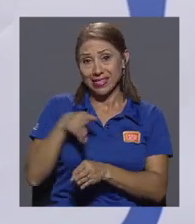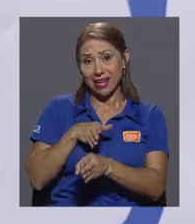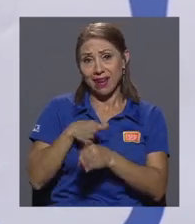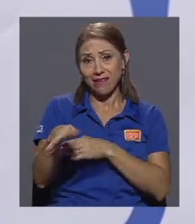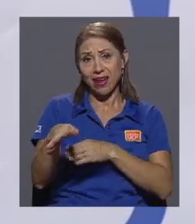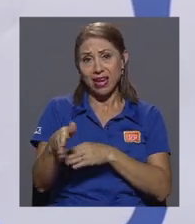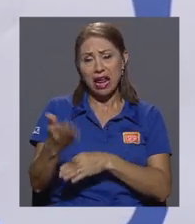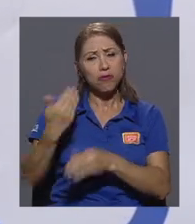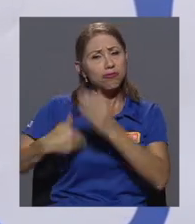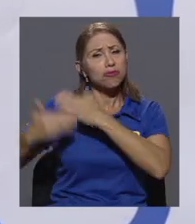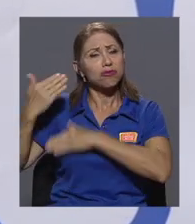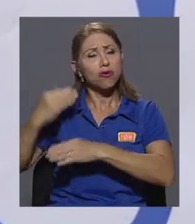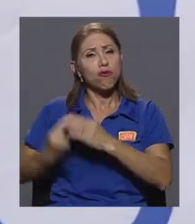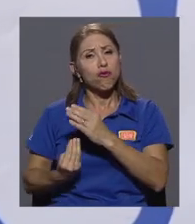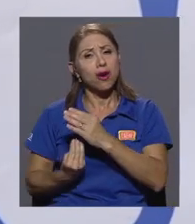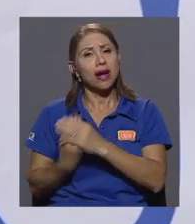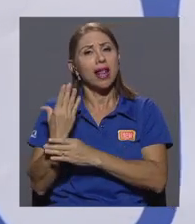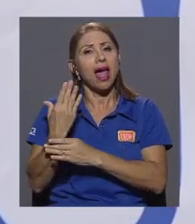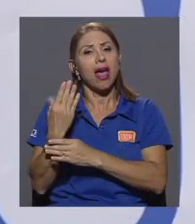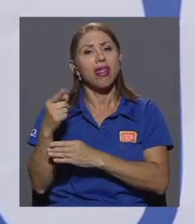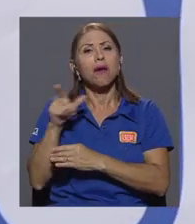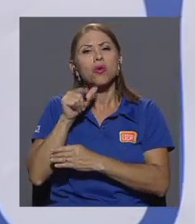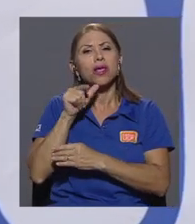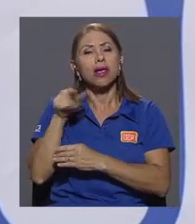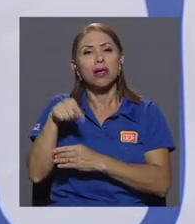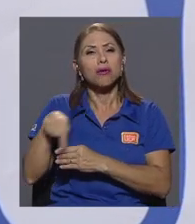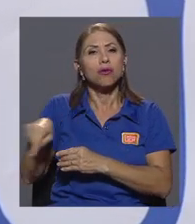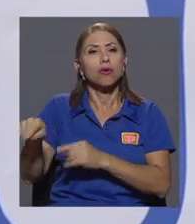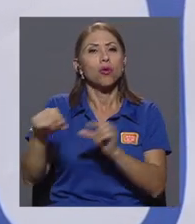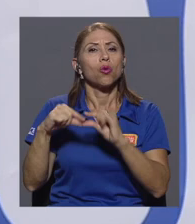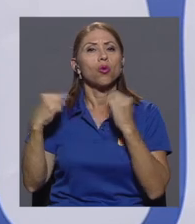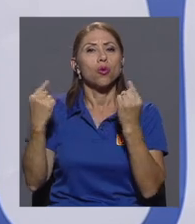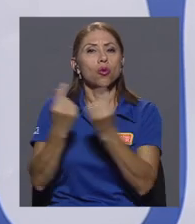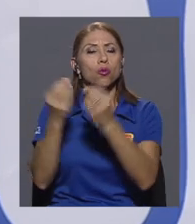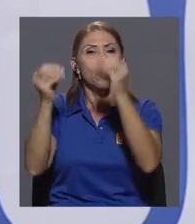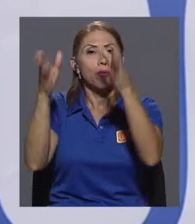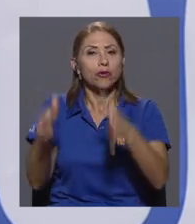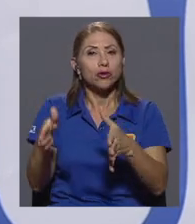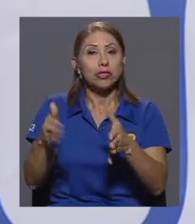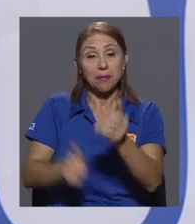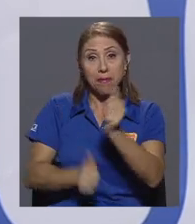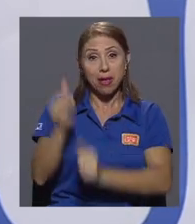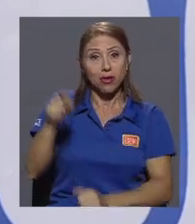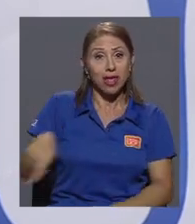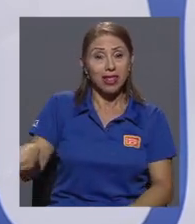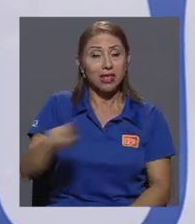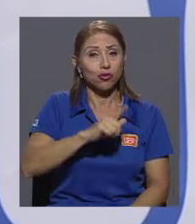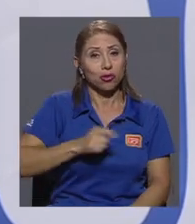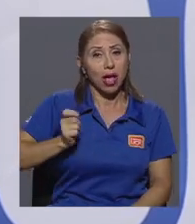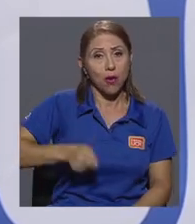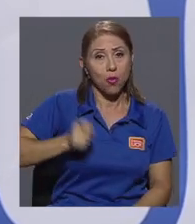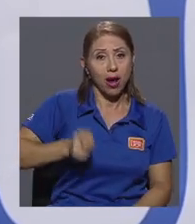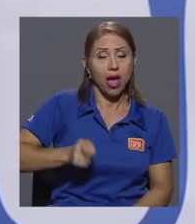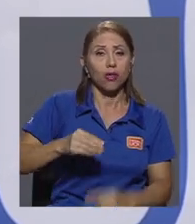en sus inicios por un grupo de profesores la mayoría de abogados sociólogos filósofos